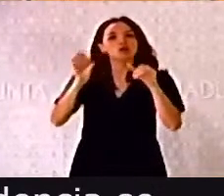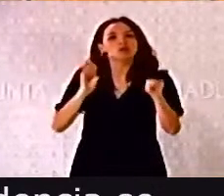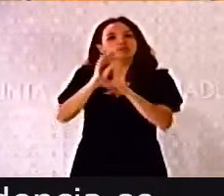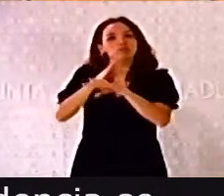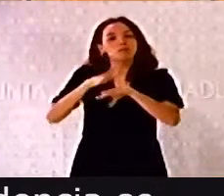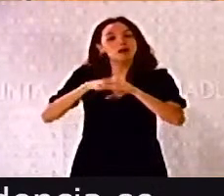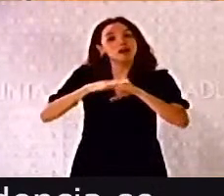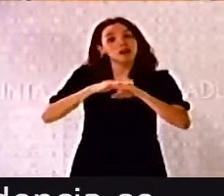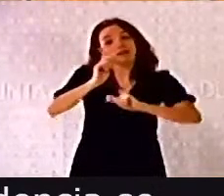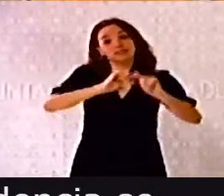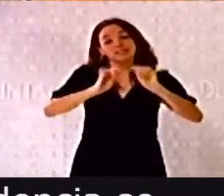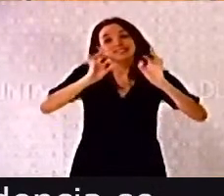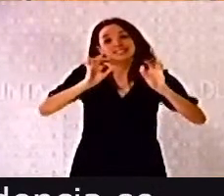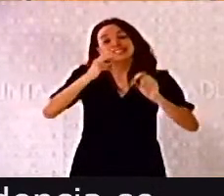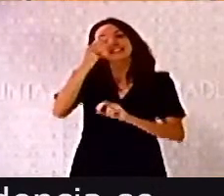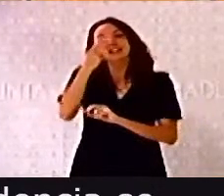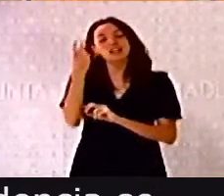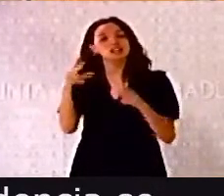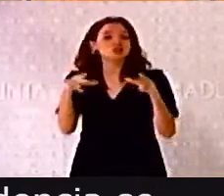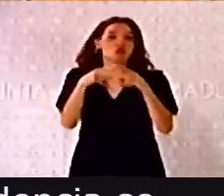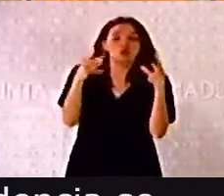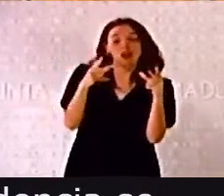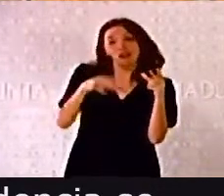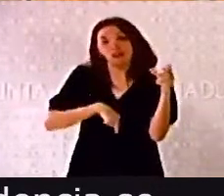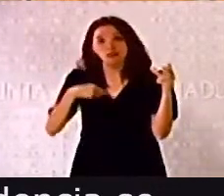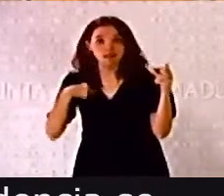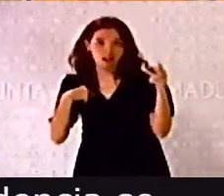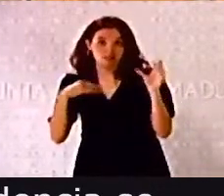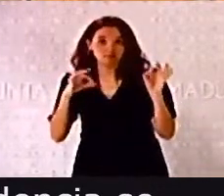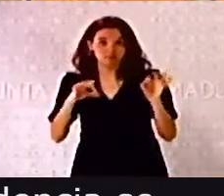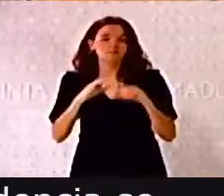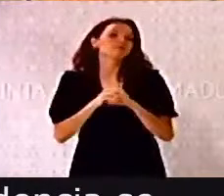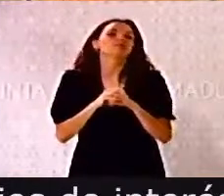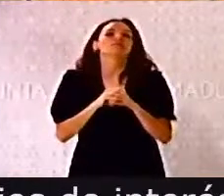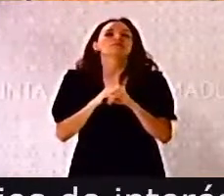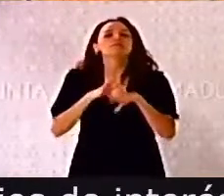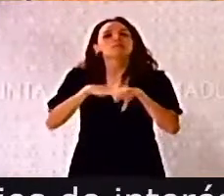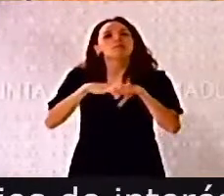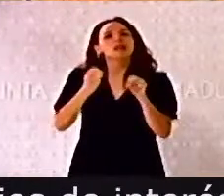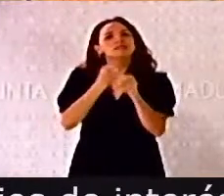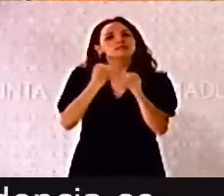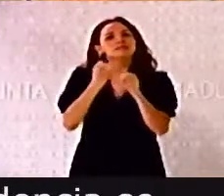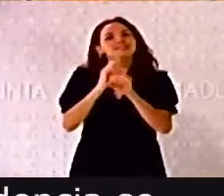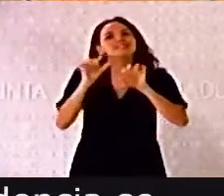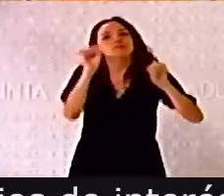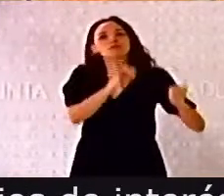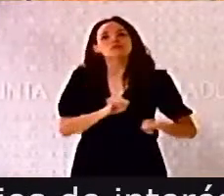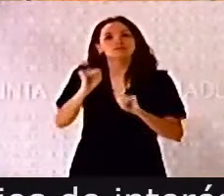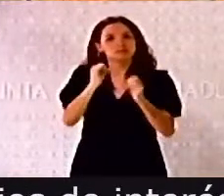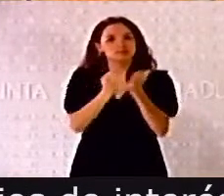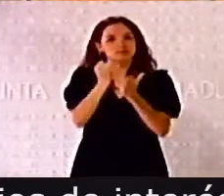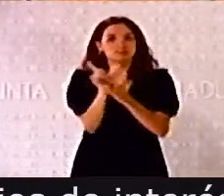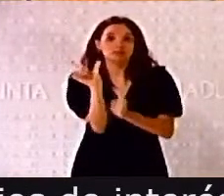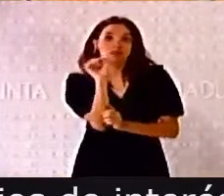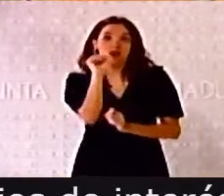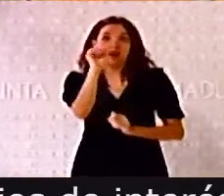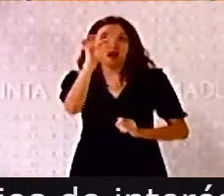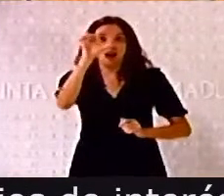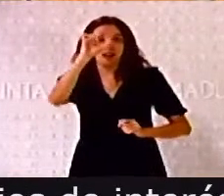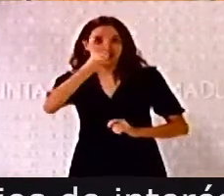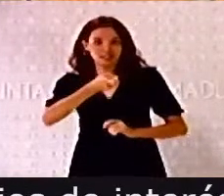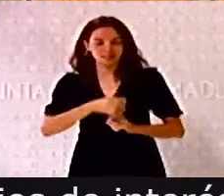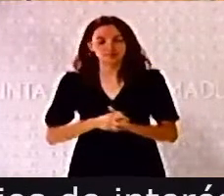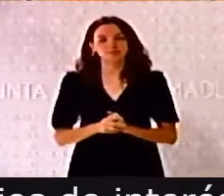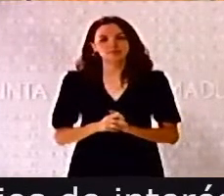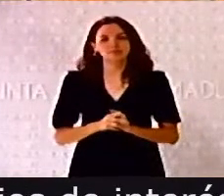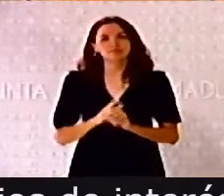o servicios de interés general y social en el ámbito del Acuerdo para el Empleo y la Protección Social Agrarios, el conocido como EPSA, con